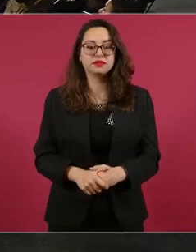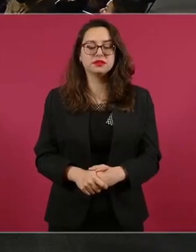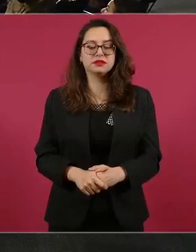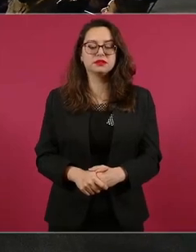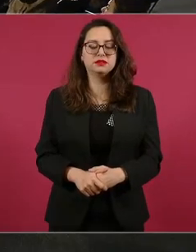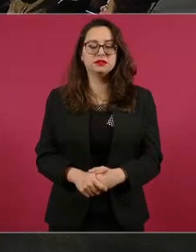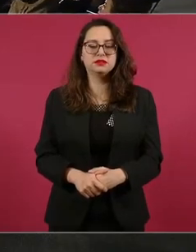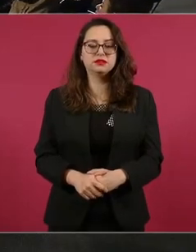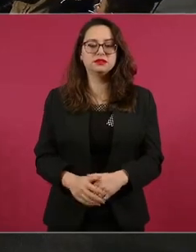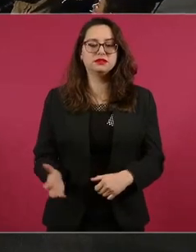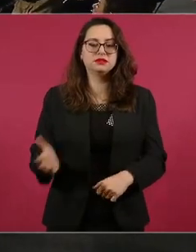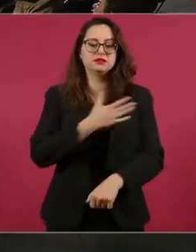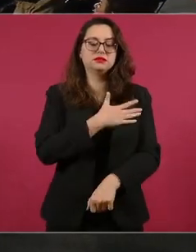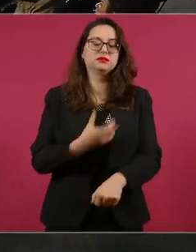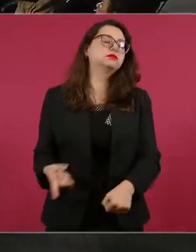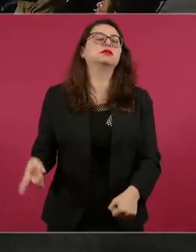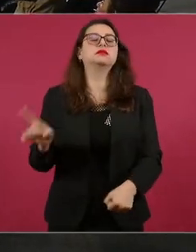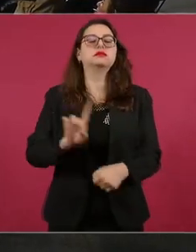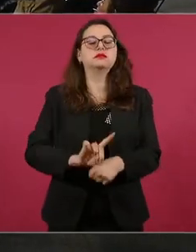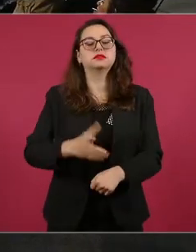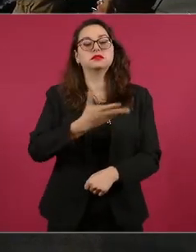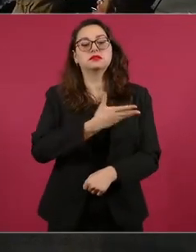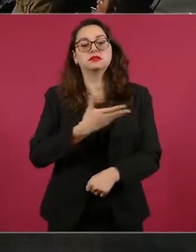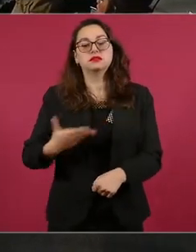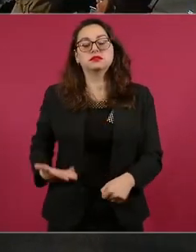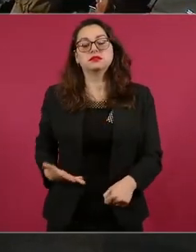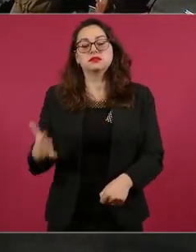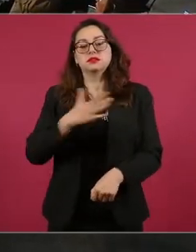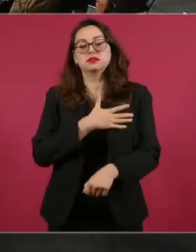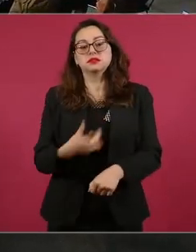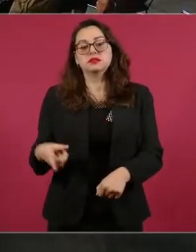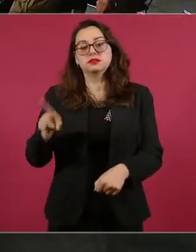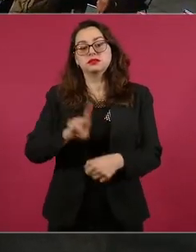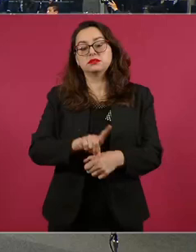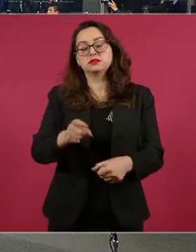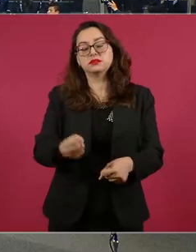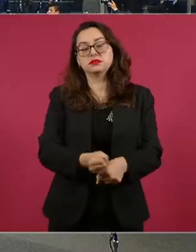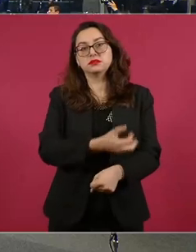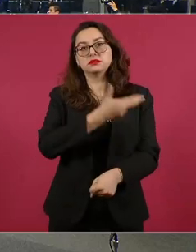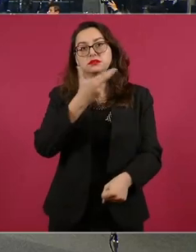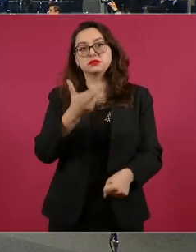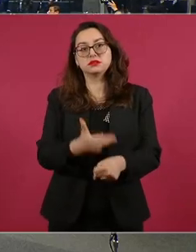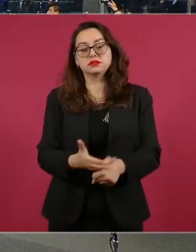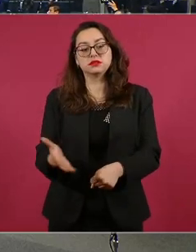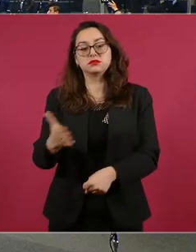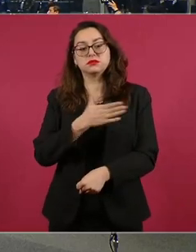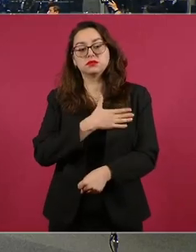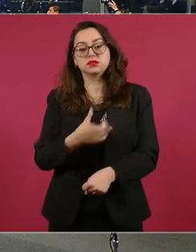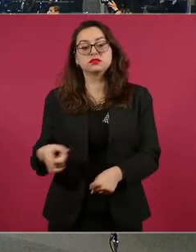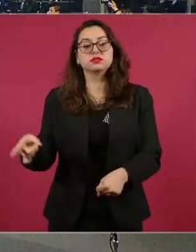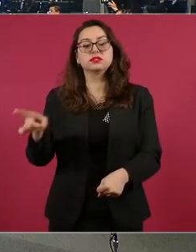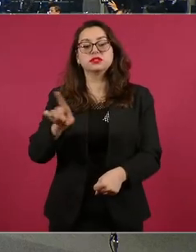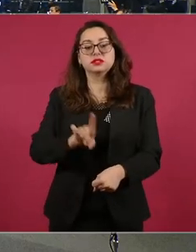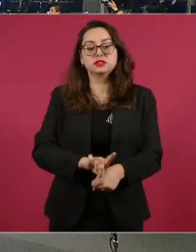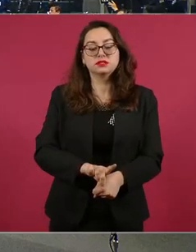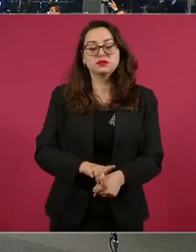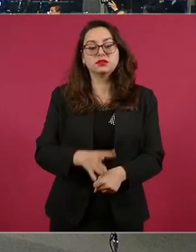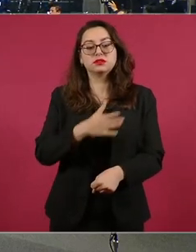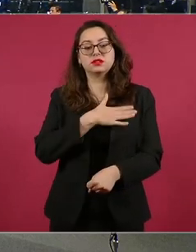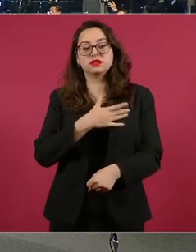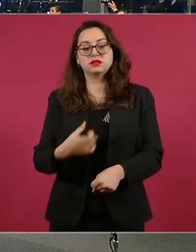Buenos días, señor presidente. Buenos días, secretaria de Gobernación. Buenos días, Ildefonso. Buenos días,